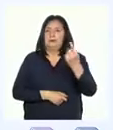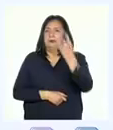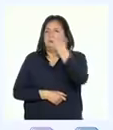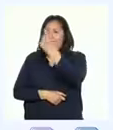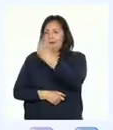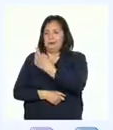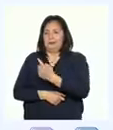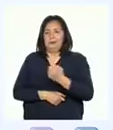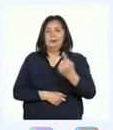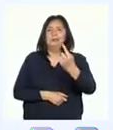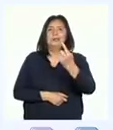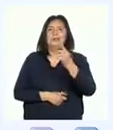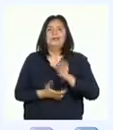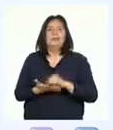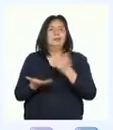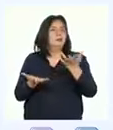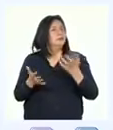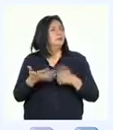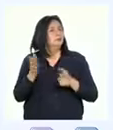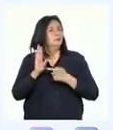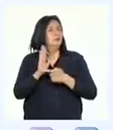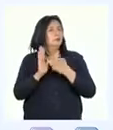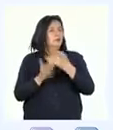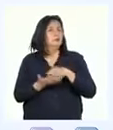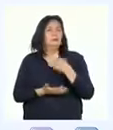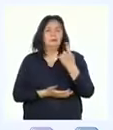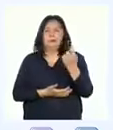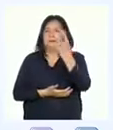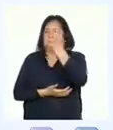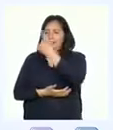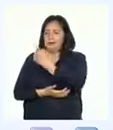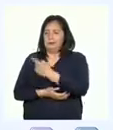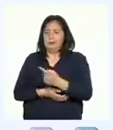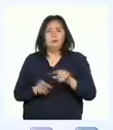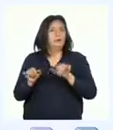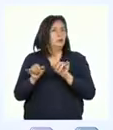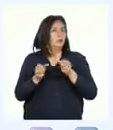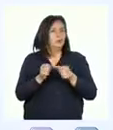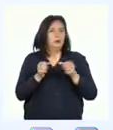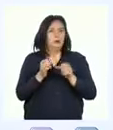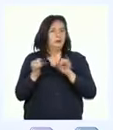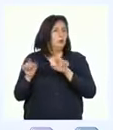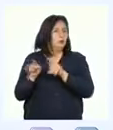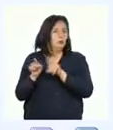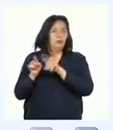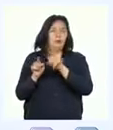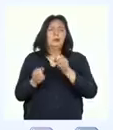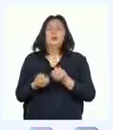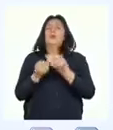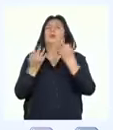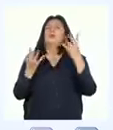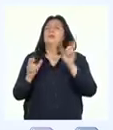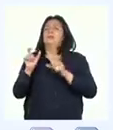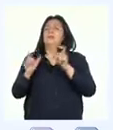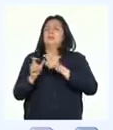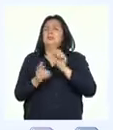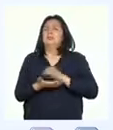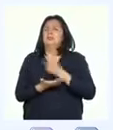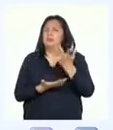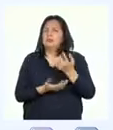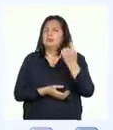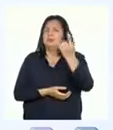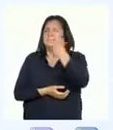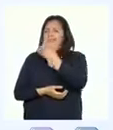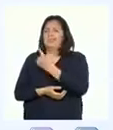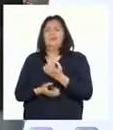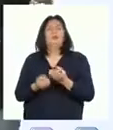cada una de esas partes, de modo que en cada una haya la misma cantidad. ¿Cuántas personas habría